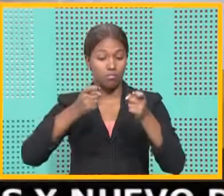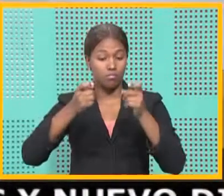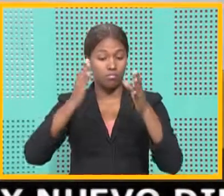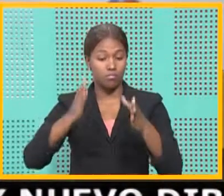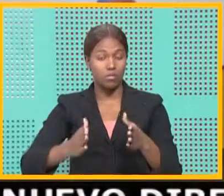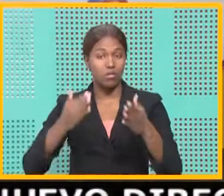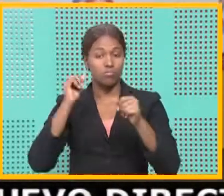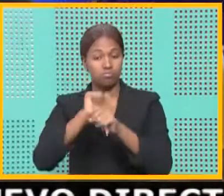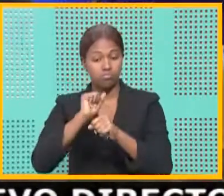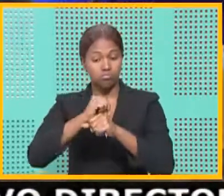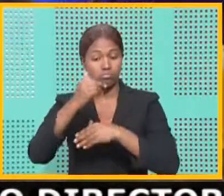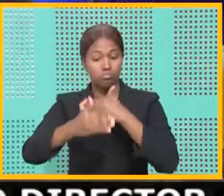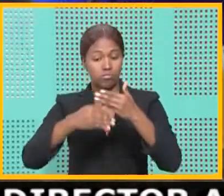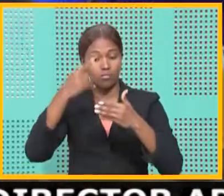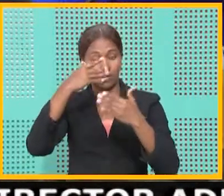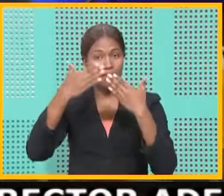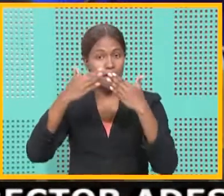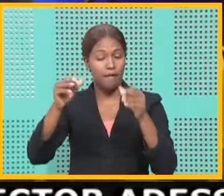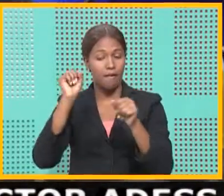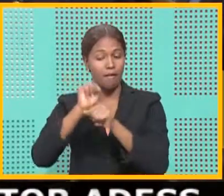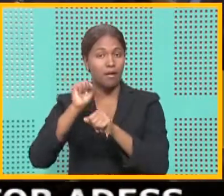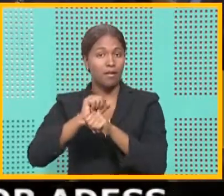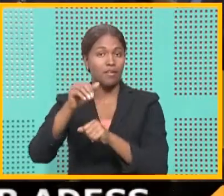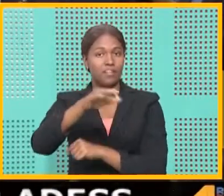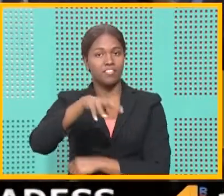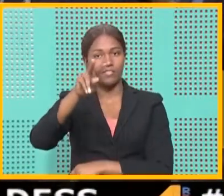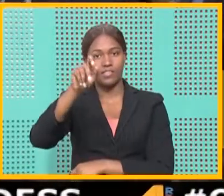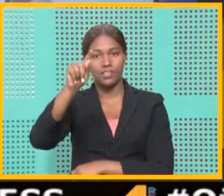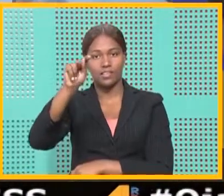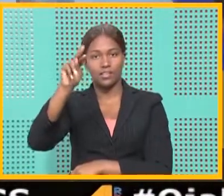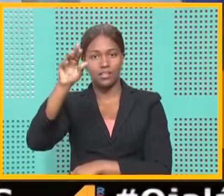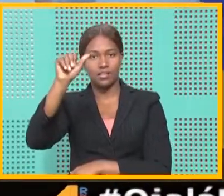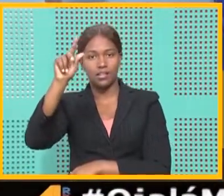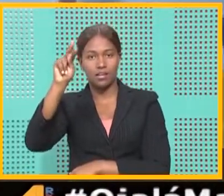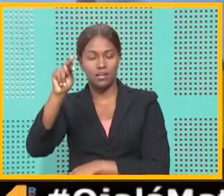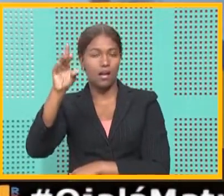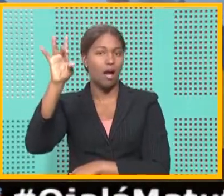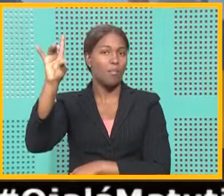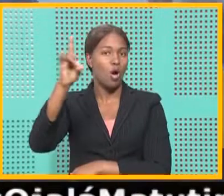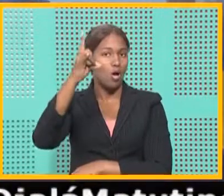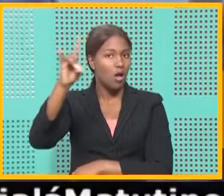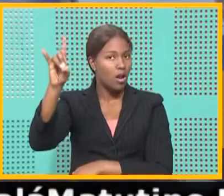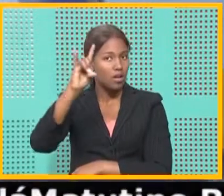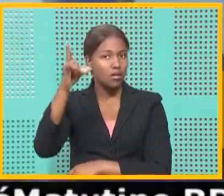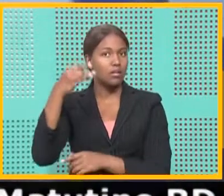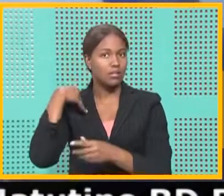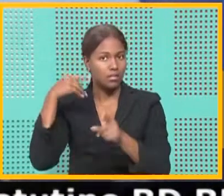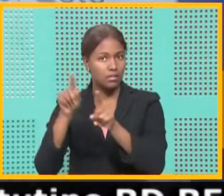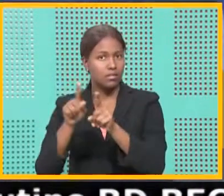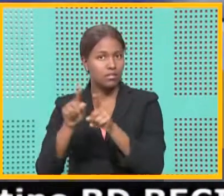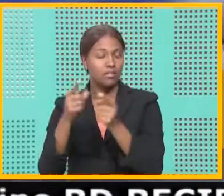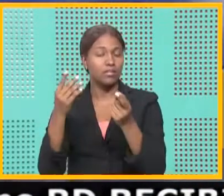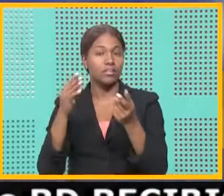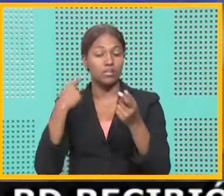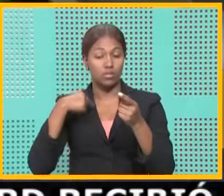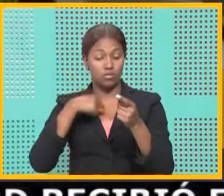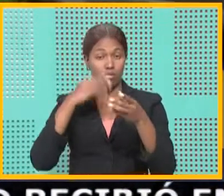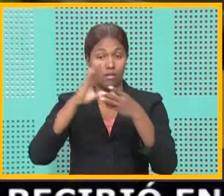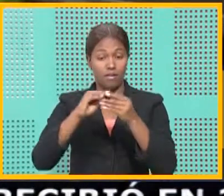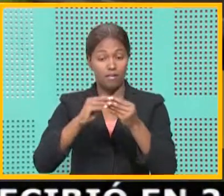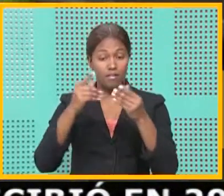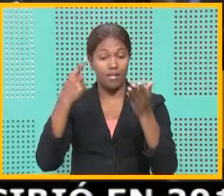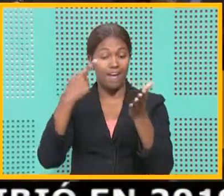para abrir representaciones en Nigeria, en Vietnam, en el Líbano, en Bolivia. Estamos hablando de que y tenemos